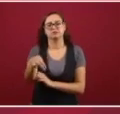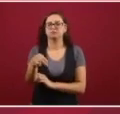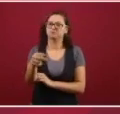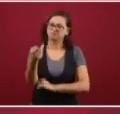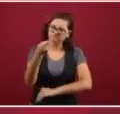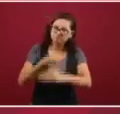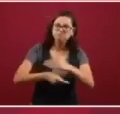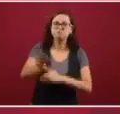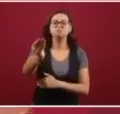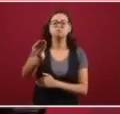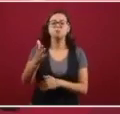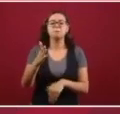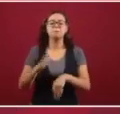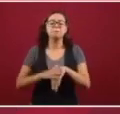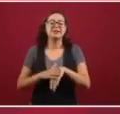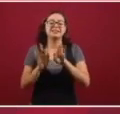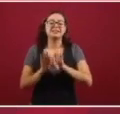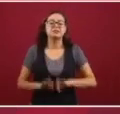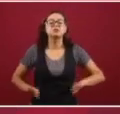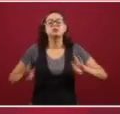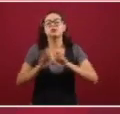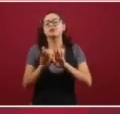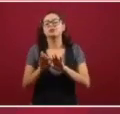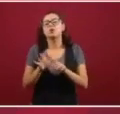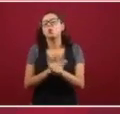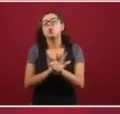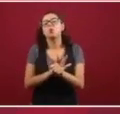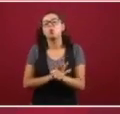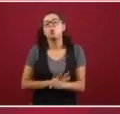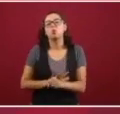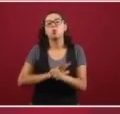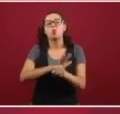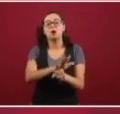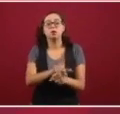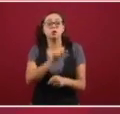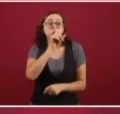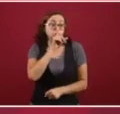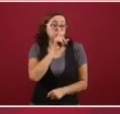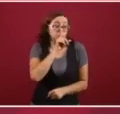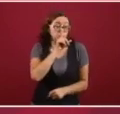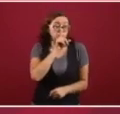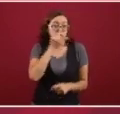Entonces, lo importante es que ya no hay un ambiente de protección